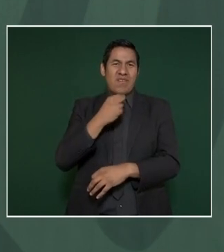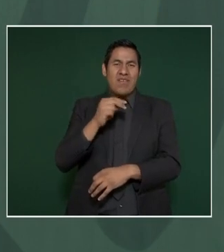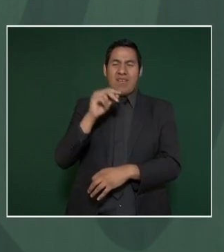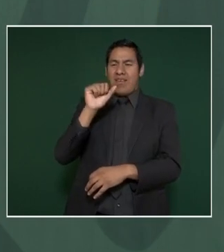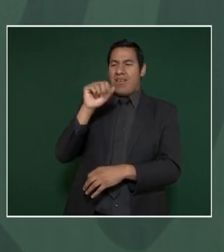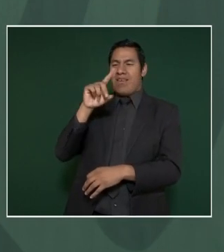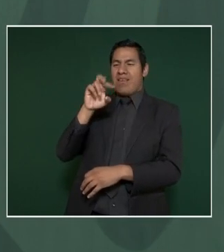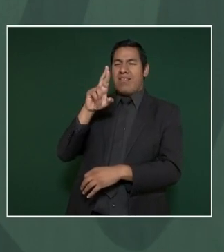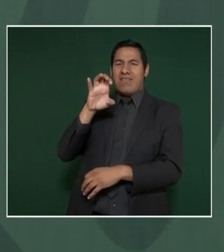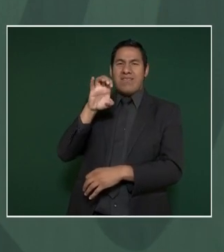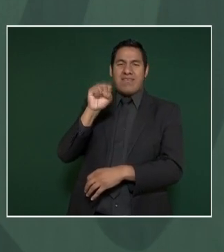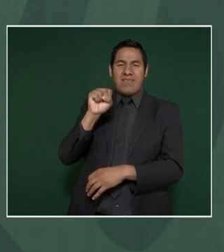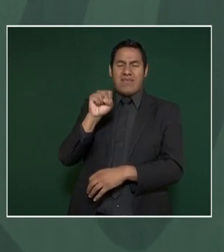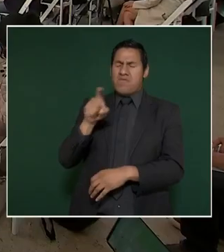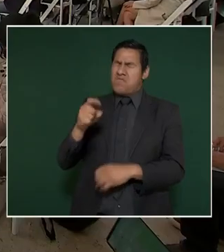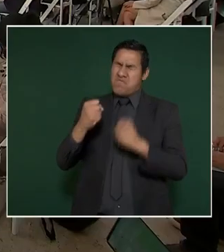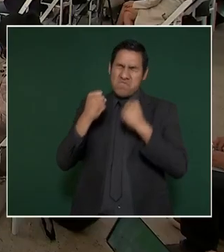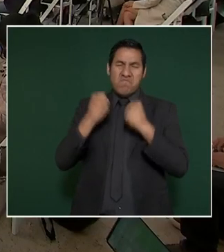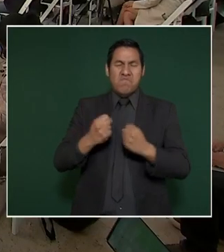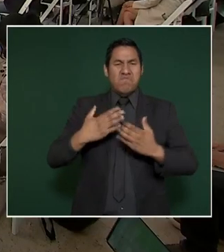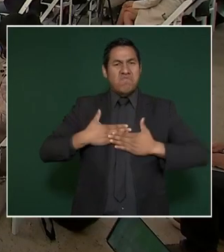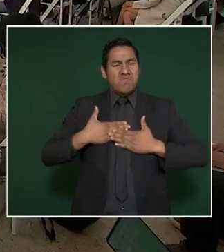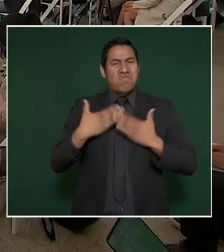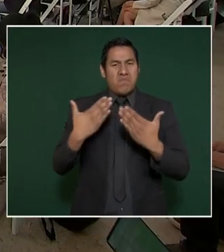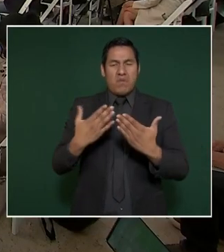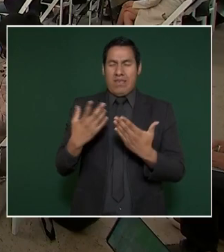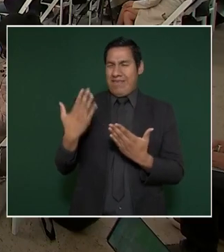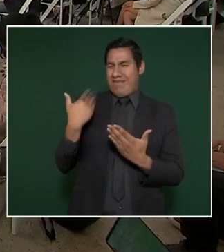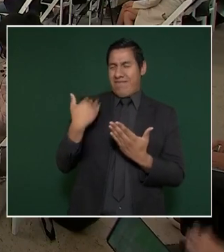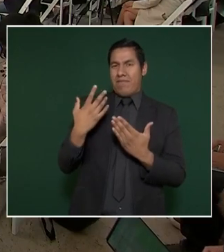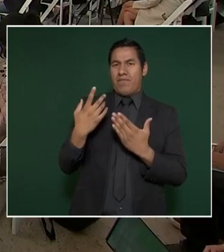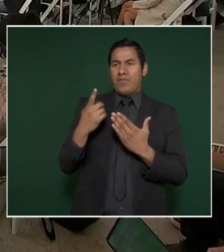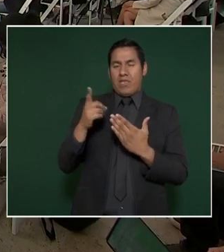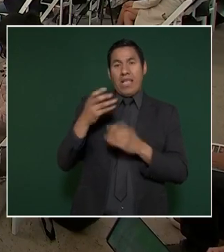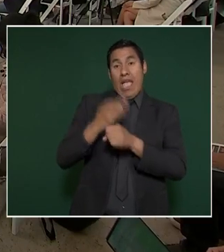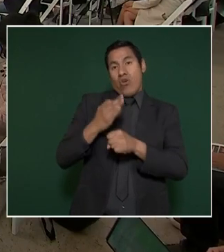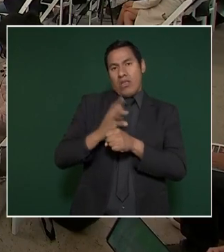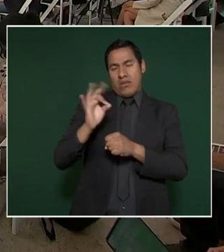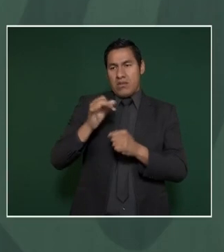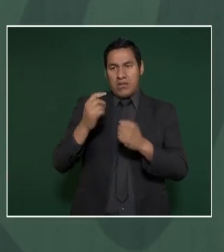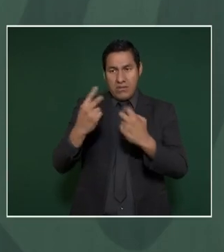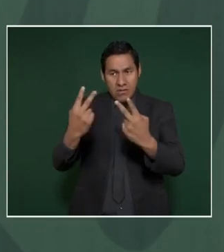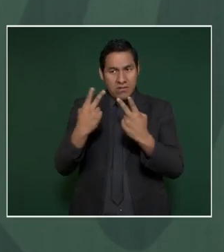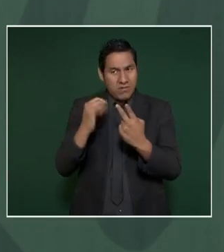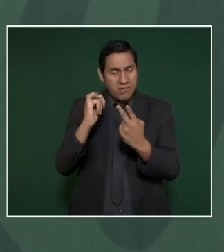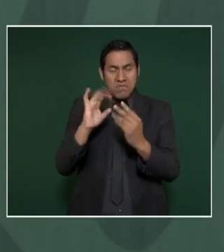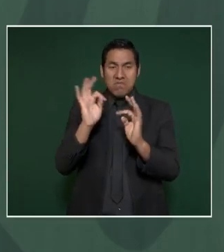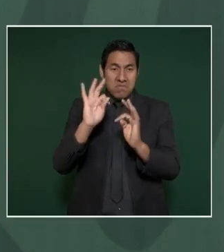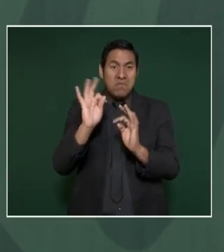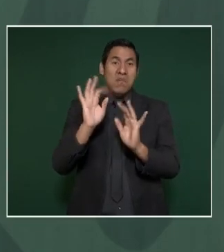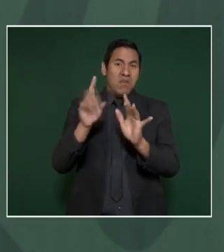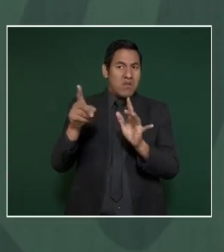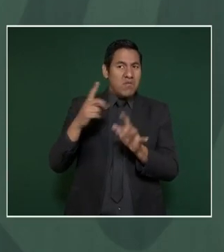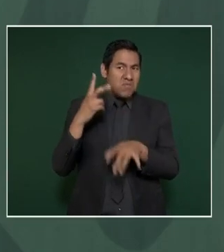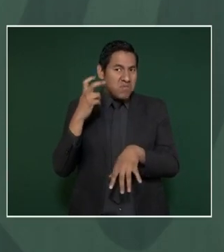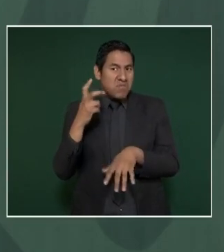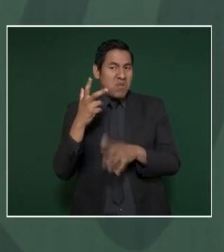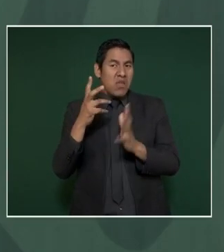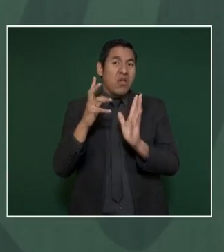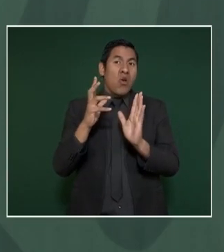fulon eh y ya me está seguramente escuchando este o si no le